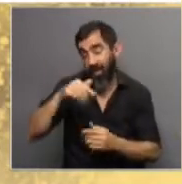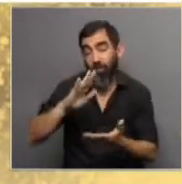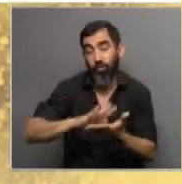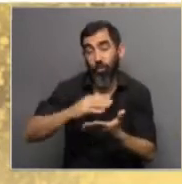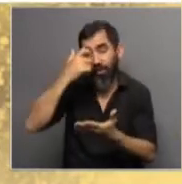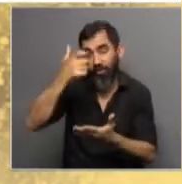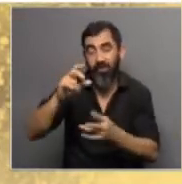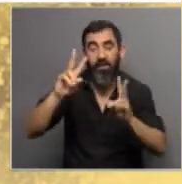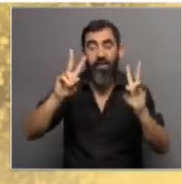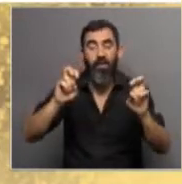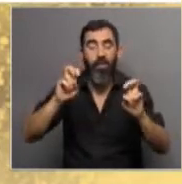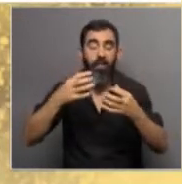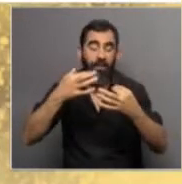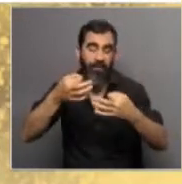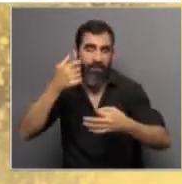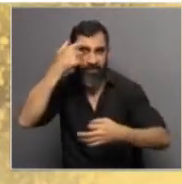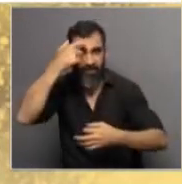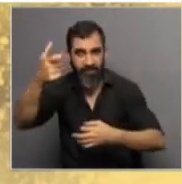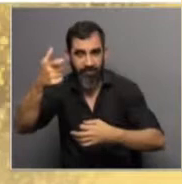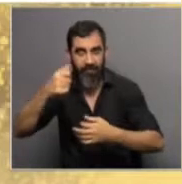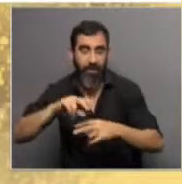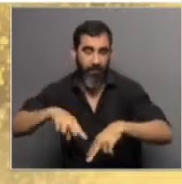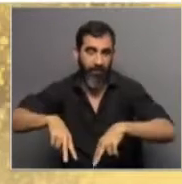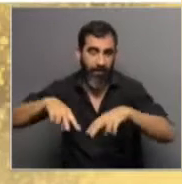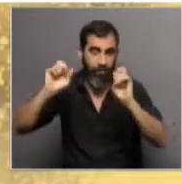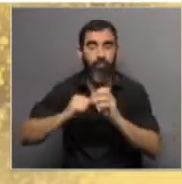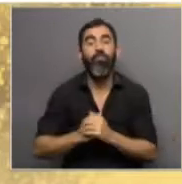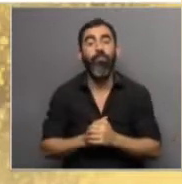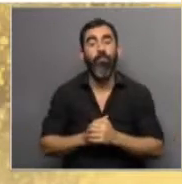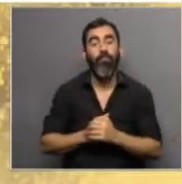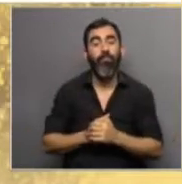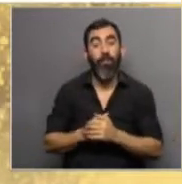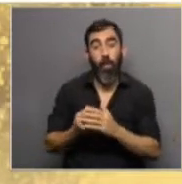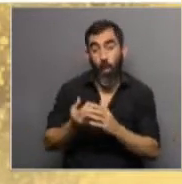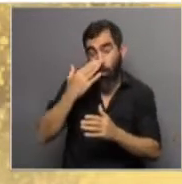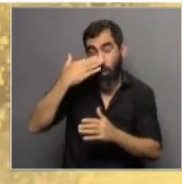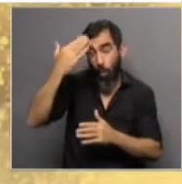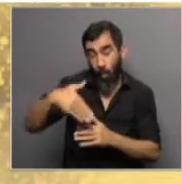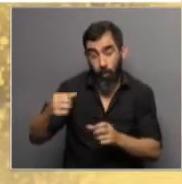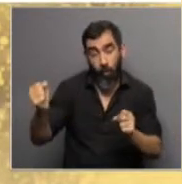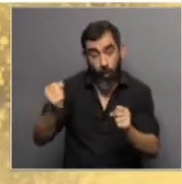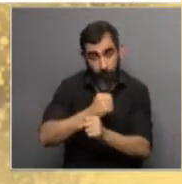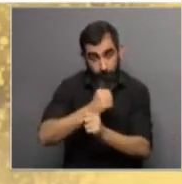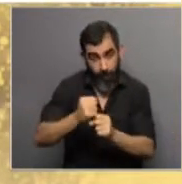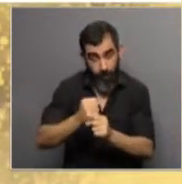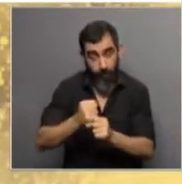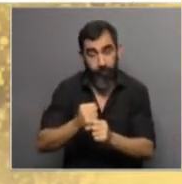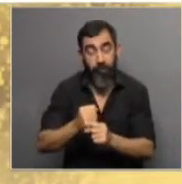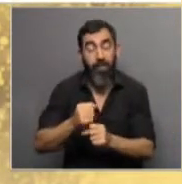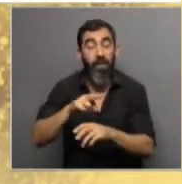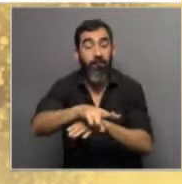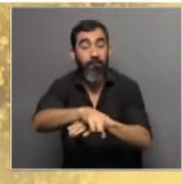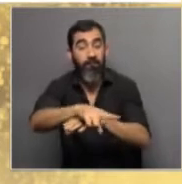Ciencia, aspectos vinculados justamente a eso, a la investigación científica. El más reciente, el último que se dio hasta ahora, el Nobel de